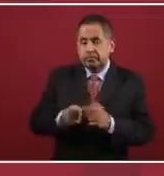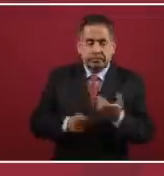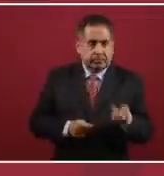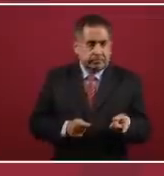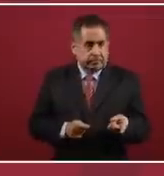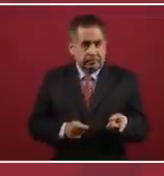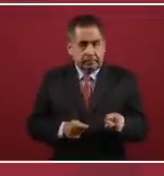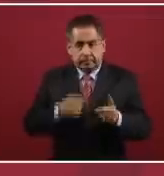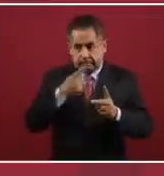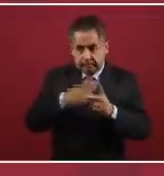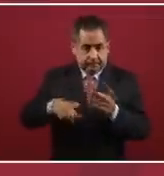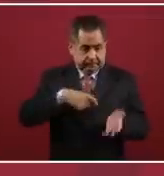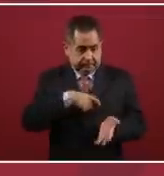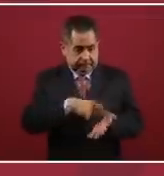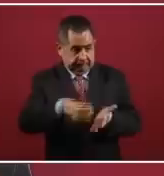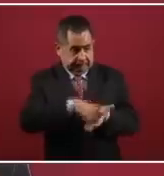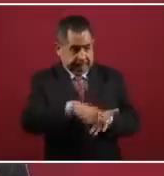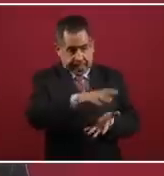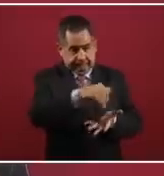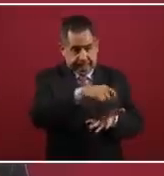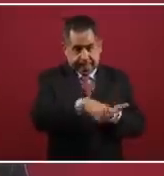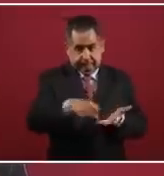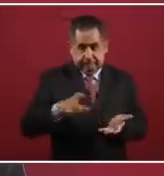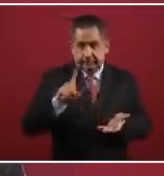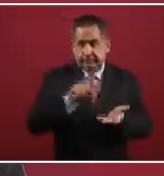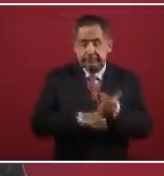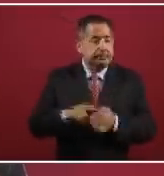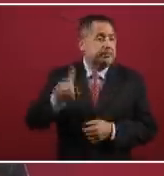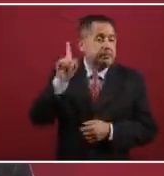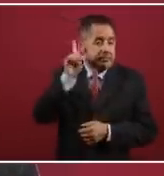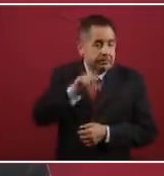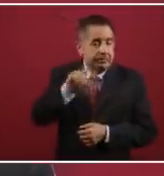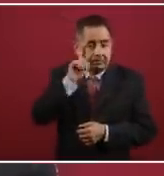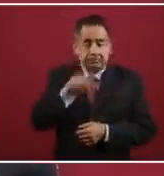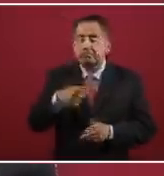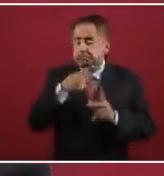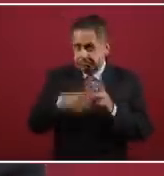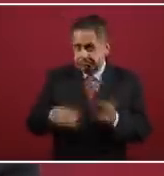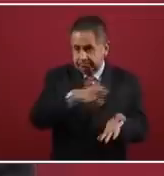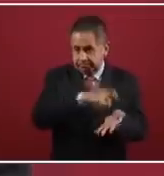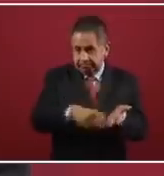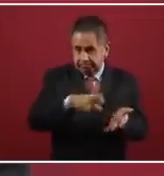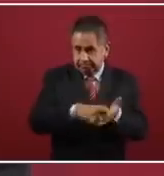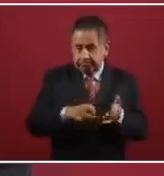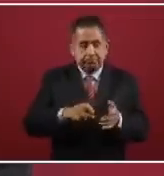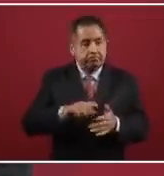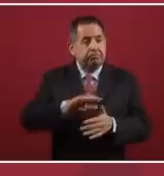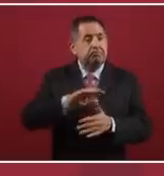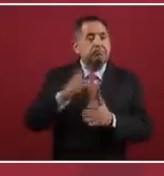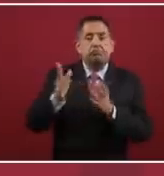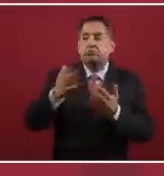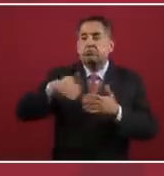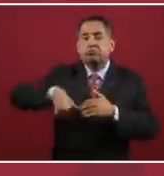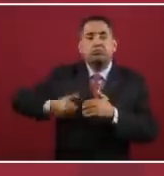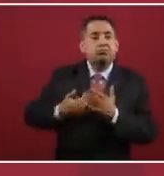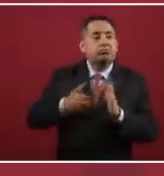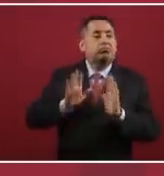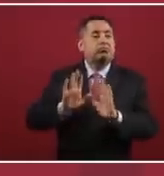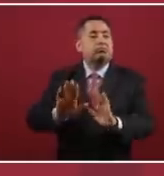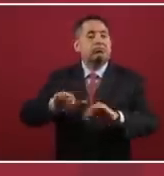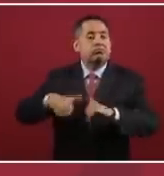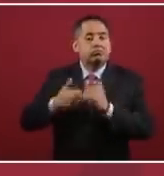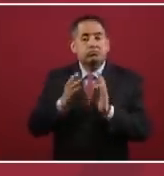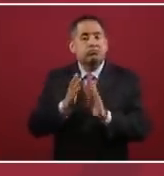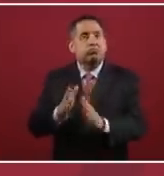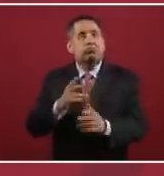esta compra de precios de garantía el día de mañana, pero las bodegas van a estar abiertas hasta